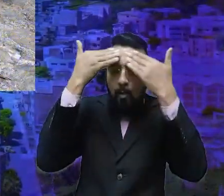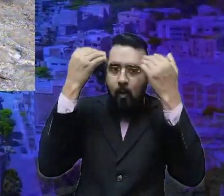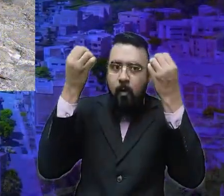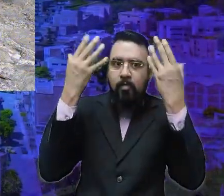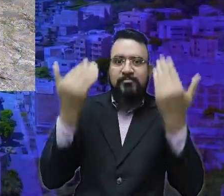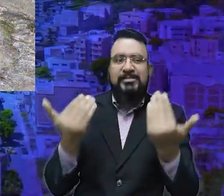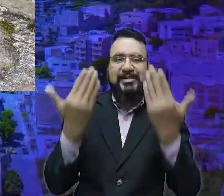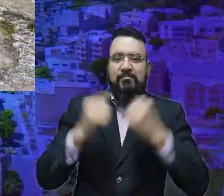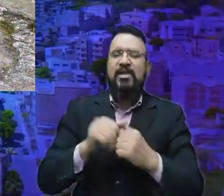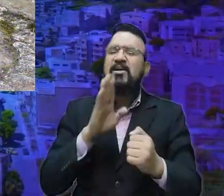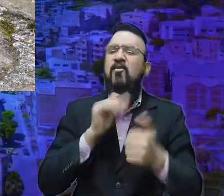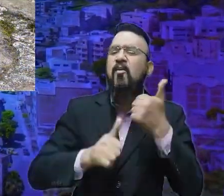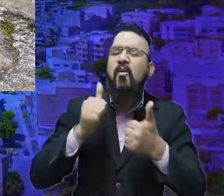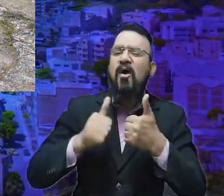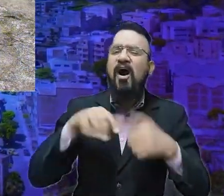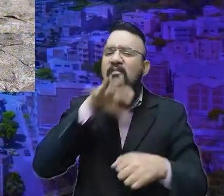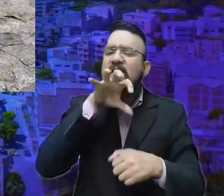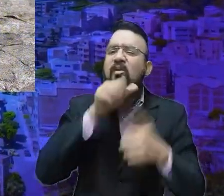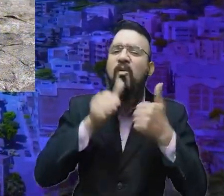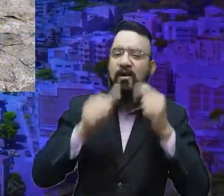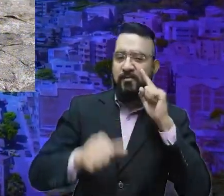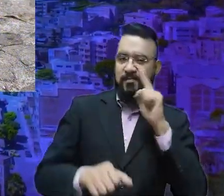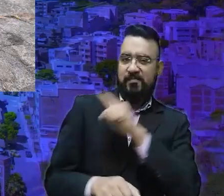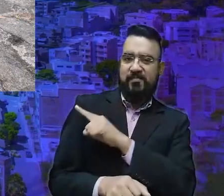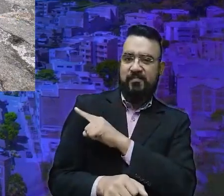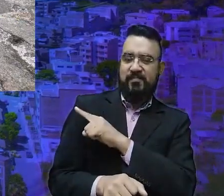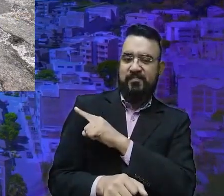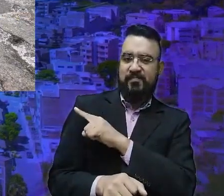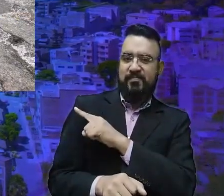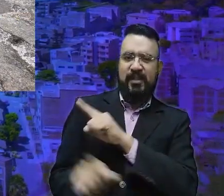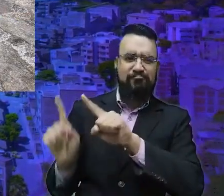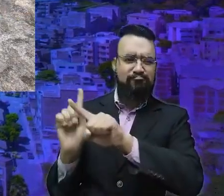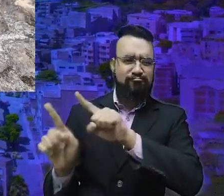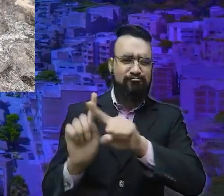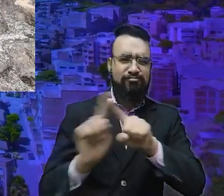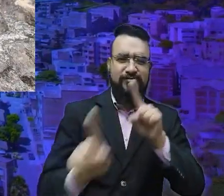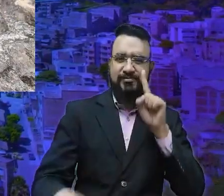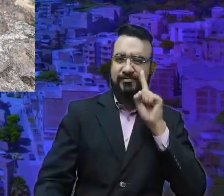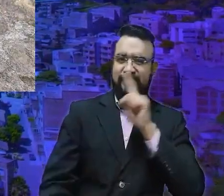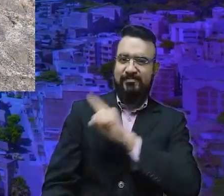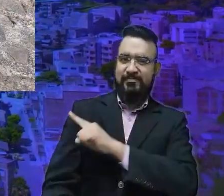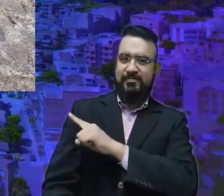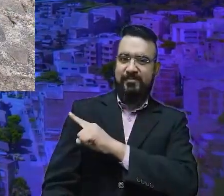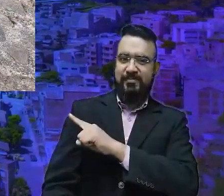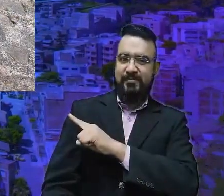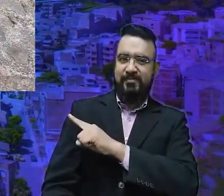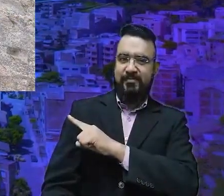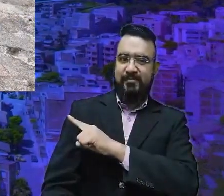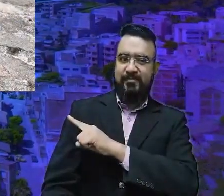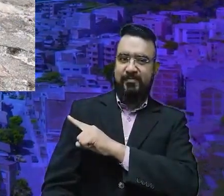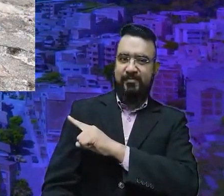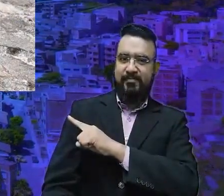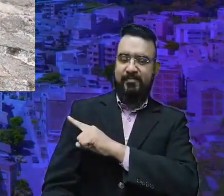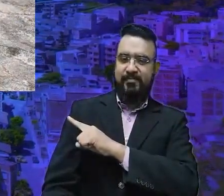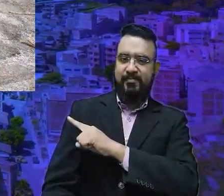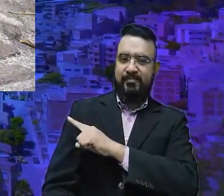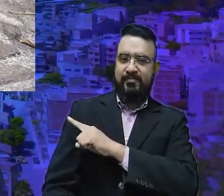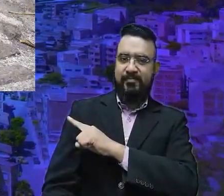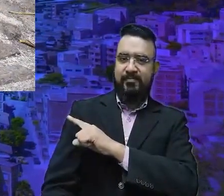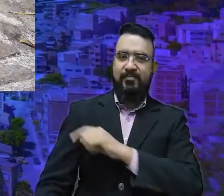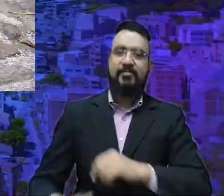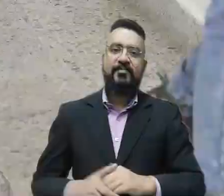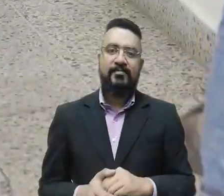Tango, Uva, Alma, Mara, Verona, BJ, Freddy y